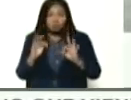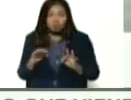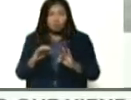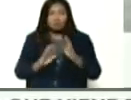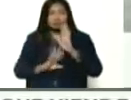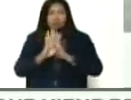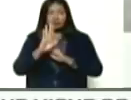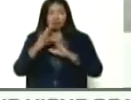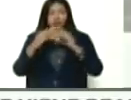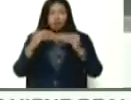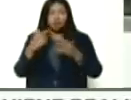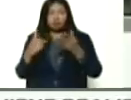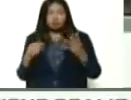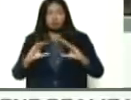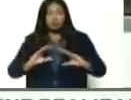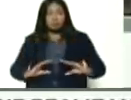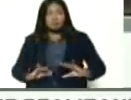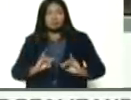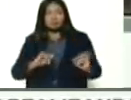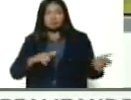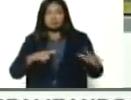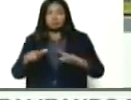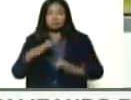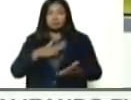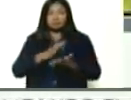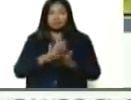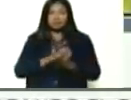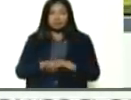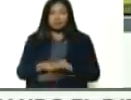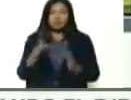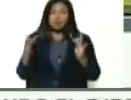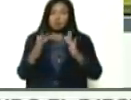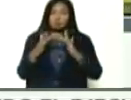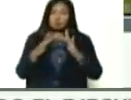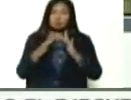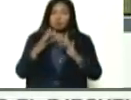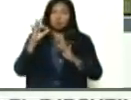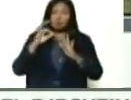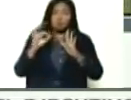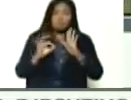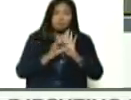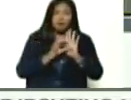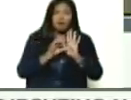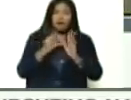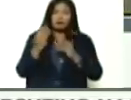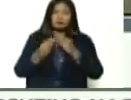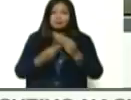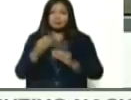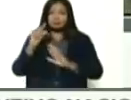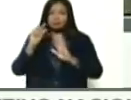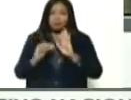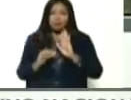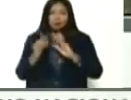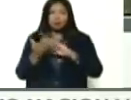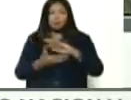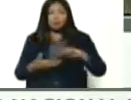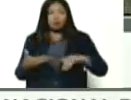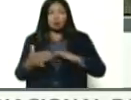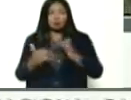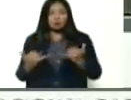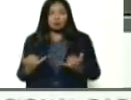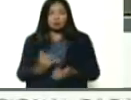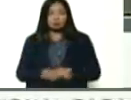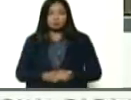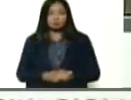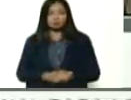título favorable de anticuerpos neutralizantes al estar en contacto con el virus ocurre una muy baja replicación es decir muy